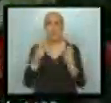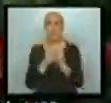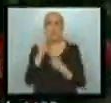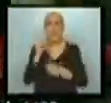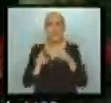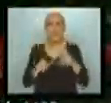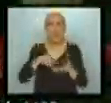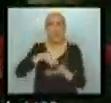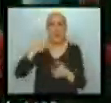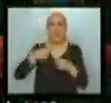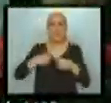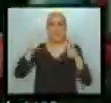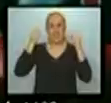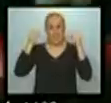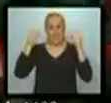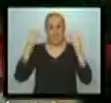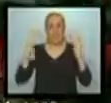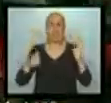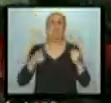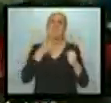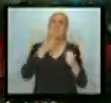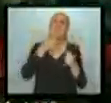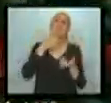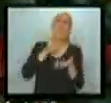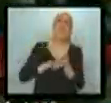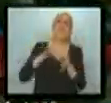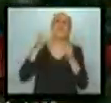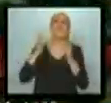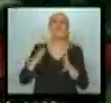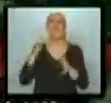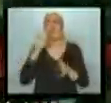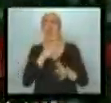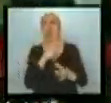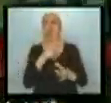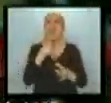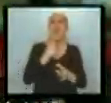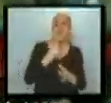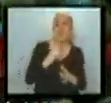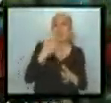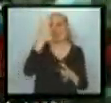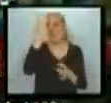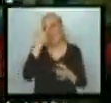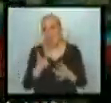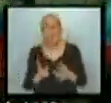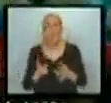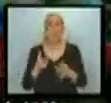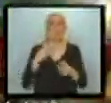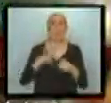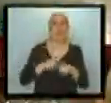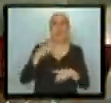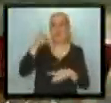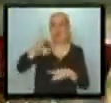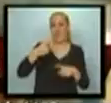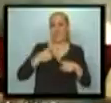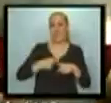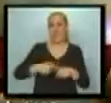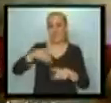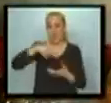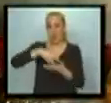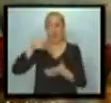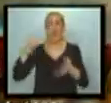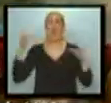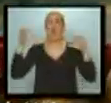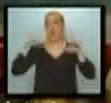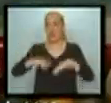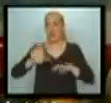obelisco festejando, porque bueno, si hablamos de fútbol, hablamos de Boca, de River, de San Lorenzo, de cuando van a festejar allí y se juntan. Vuelvo Pero a